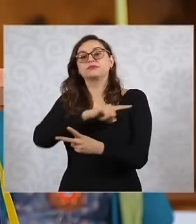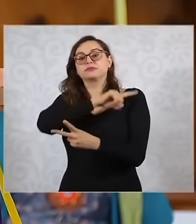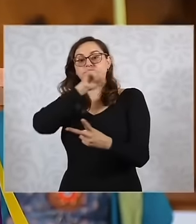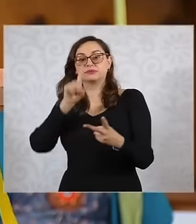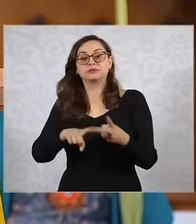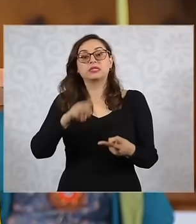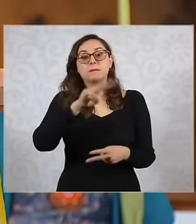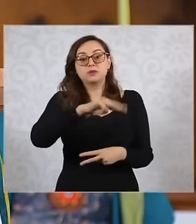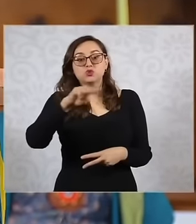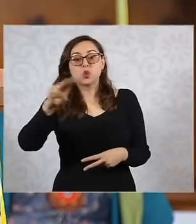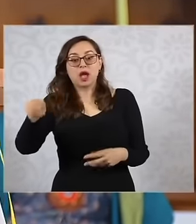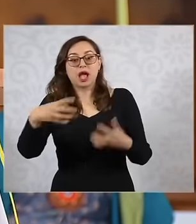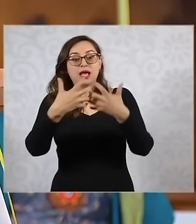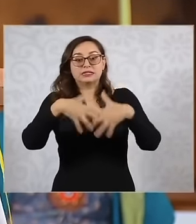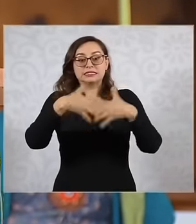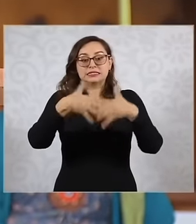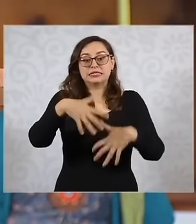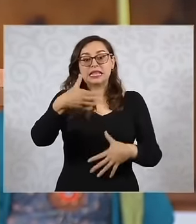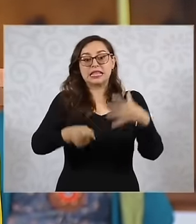en Michoacán